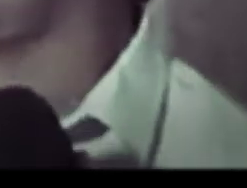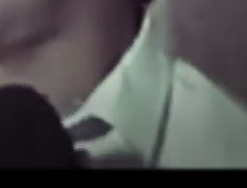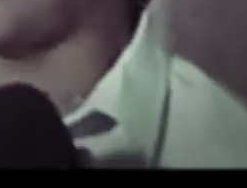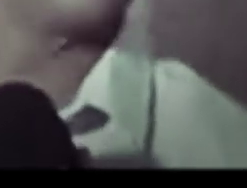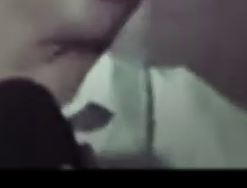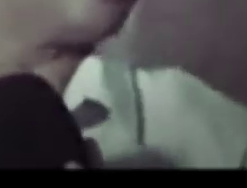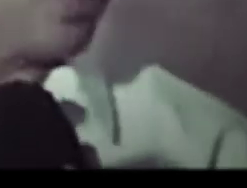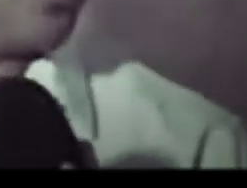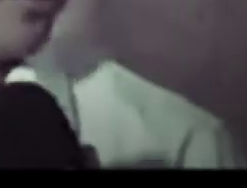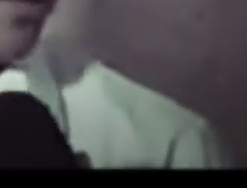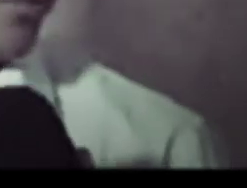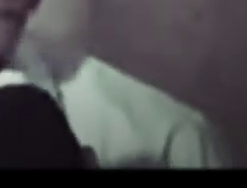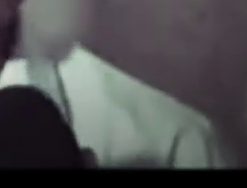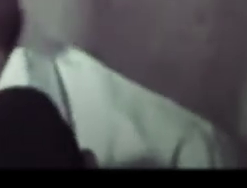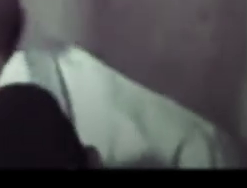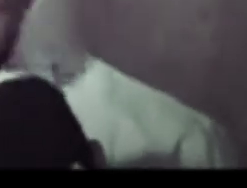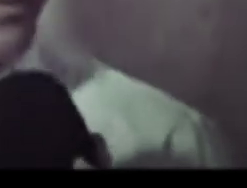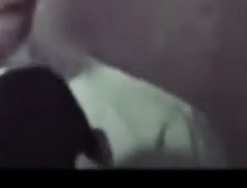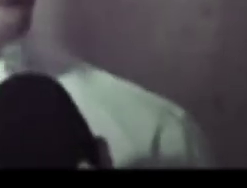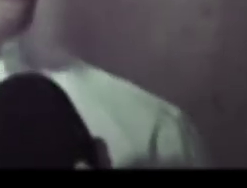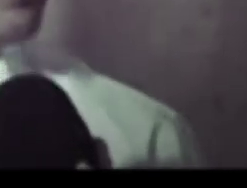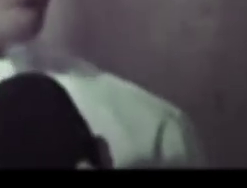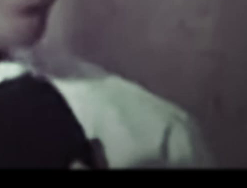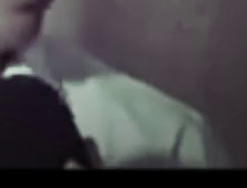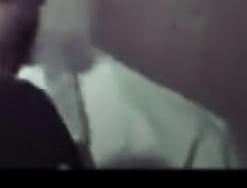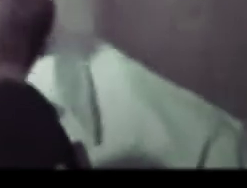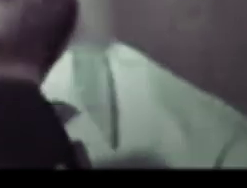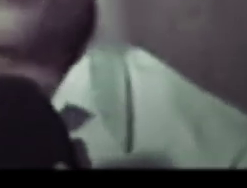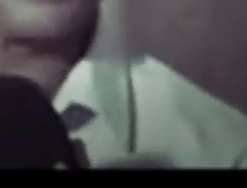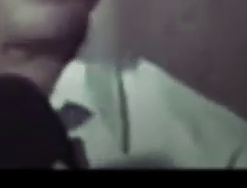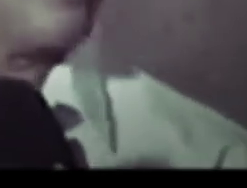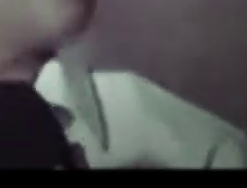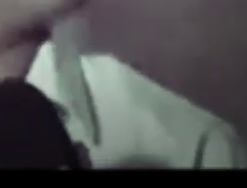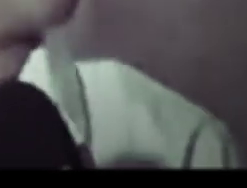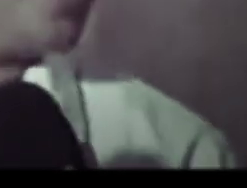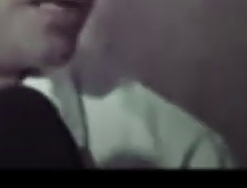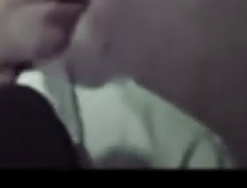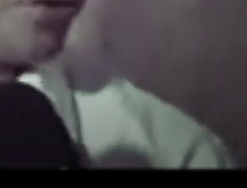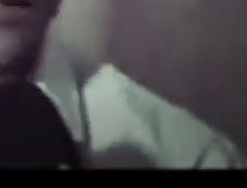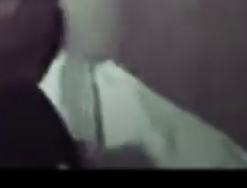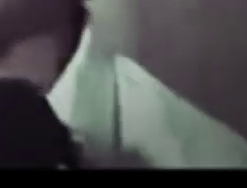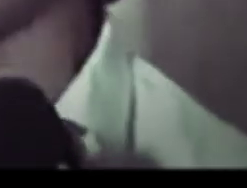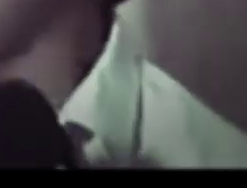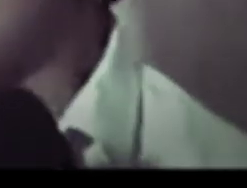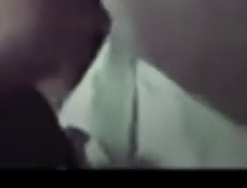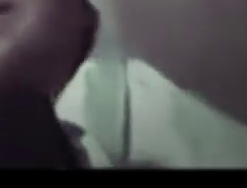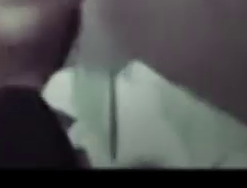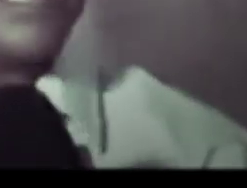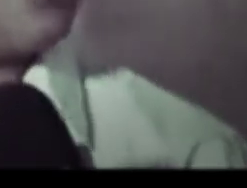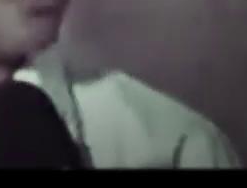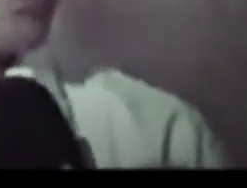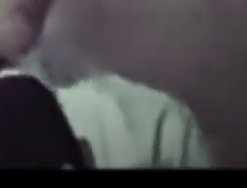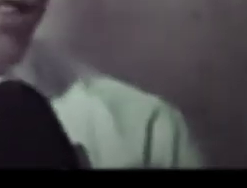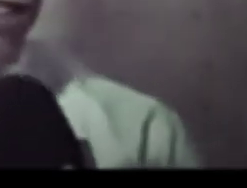los fueros, por el abuso de un poder sobre otro. Convengamos que en el mundo moderno y en nuestro país es muy difícil que suceda eso.